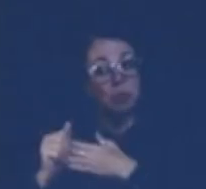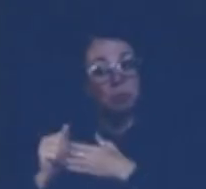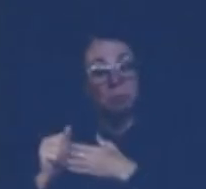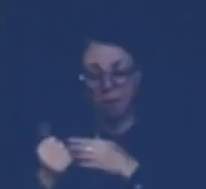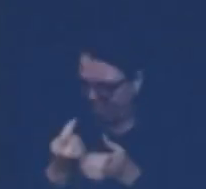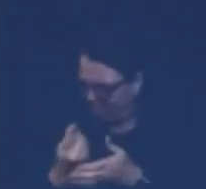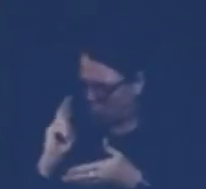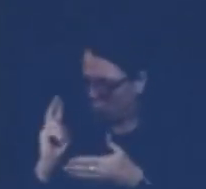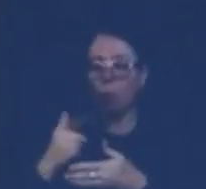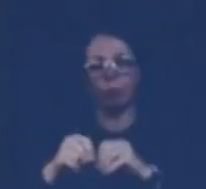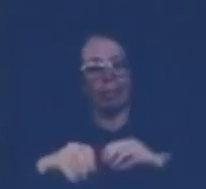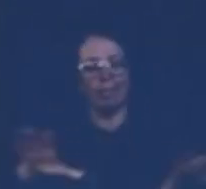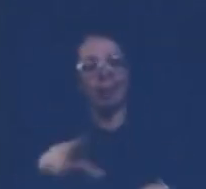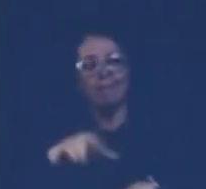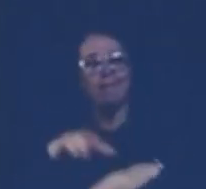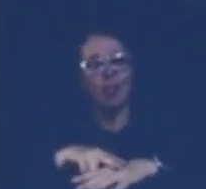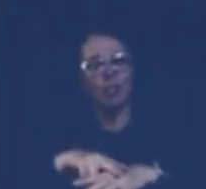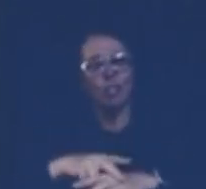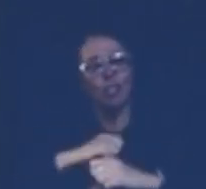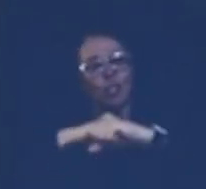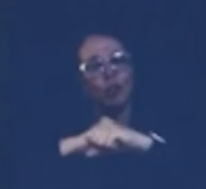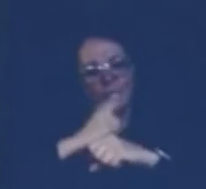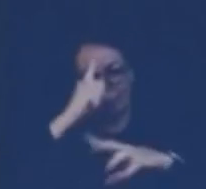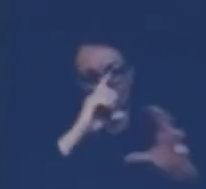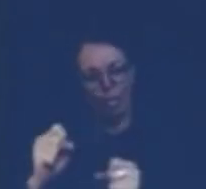recordó los pilares de la seguridad nacional estadounidense.